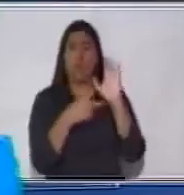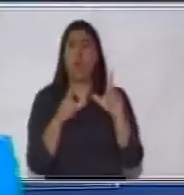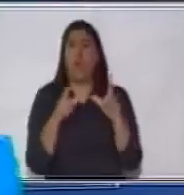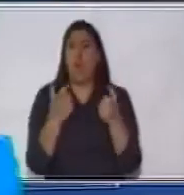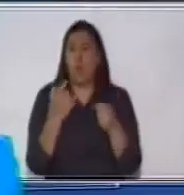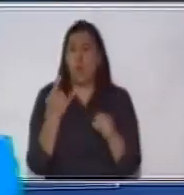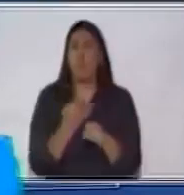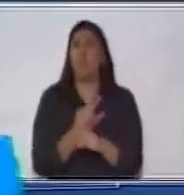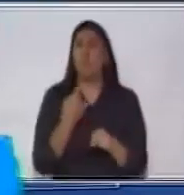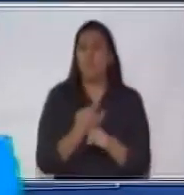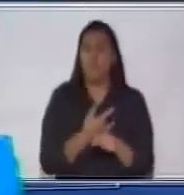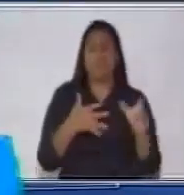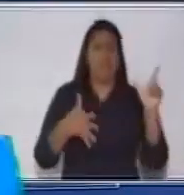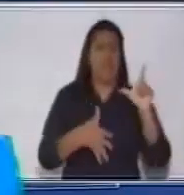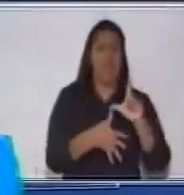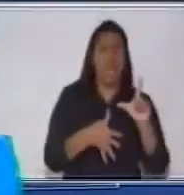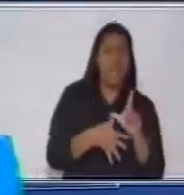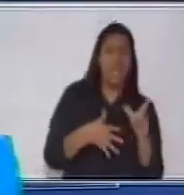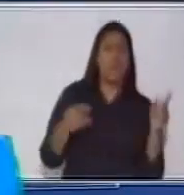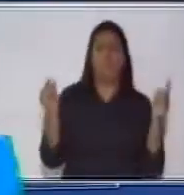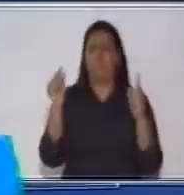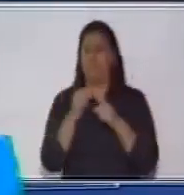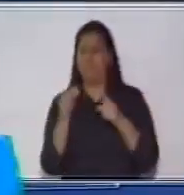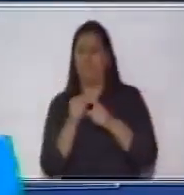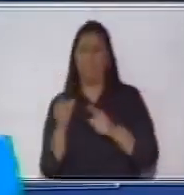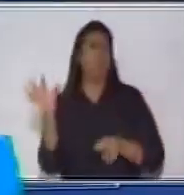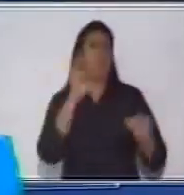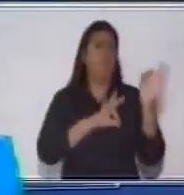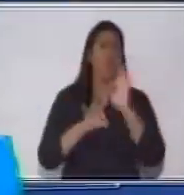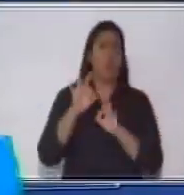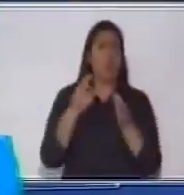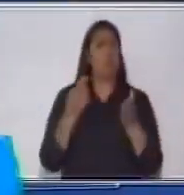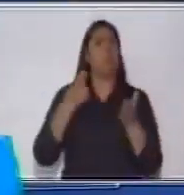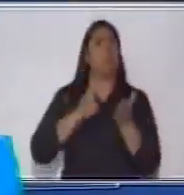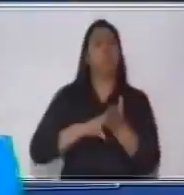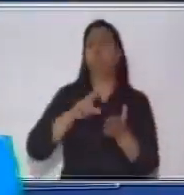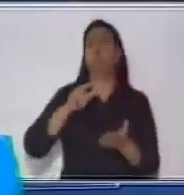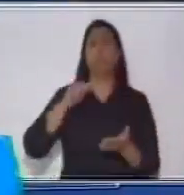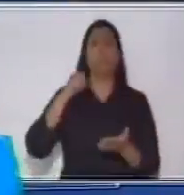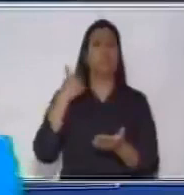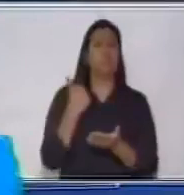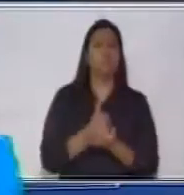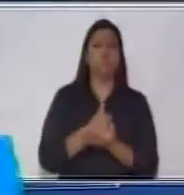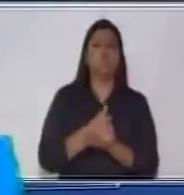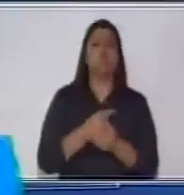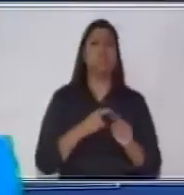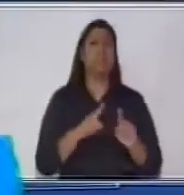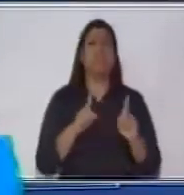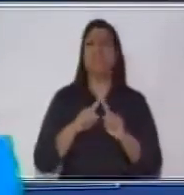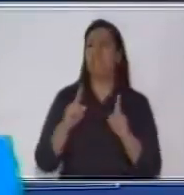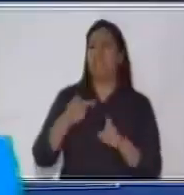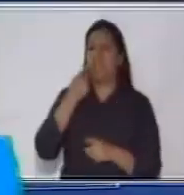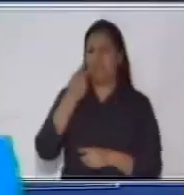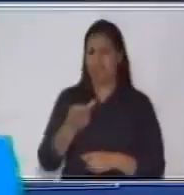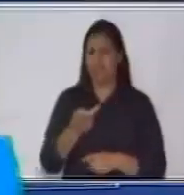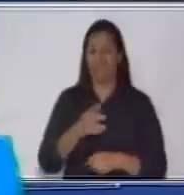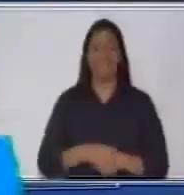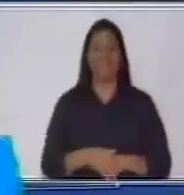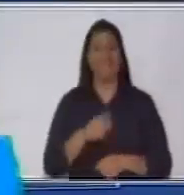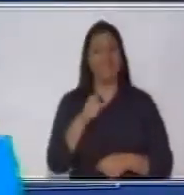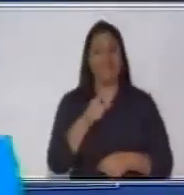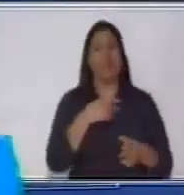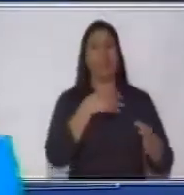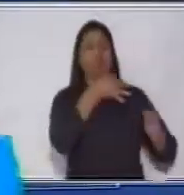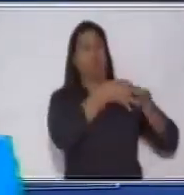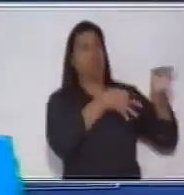se utilizan las letras, las palabras, o que le dé validez a ciertas expresiones. Comparte lo